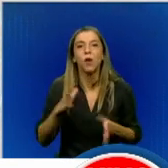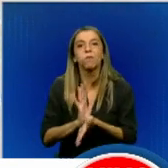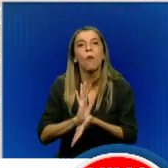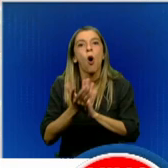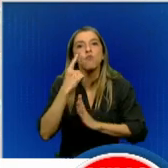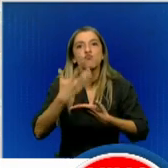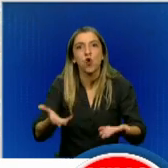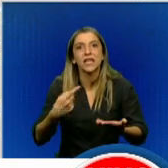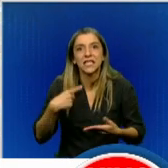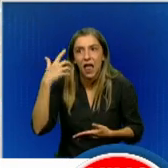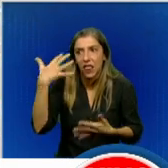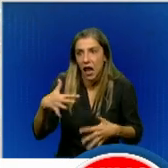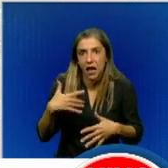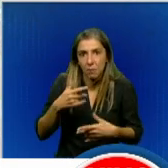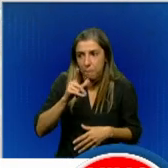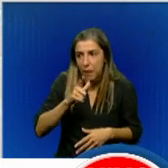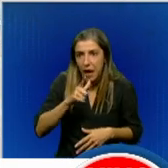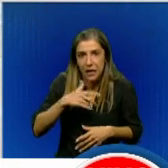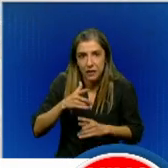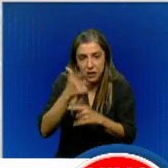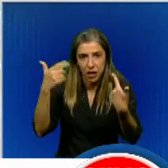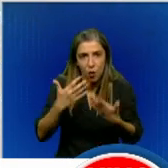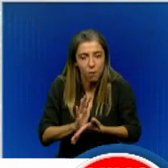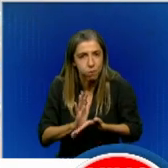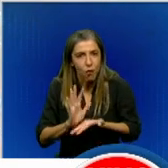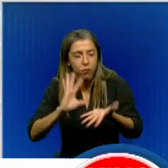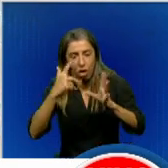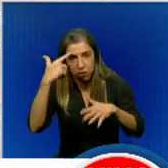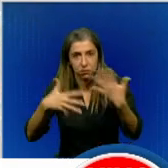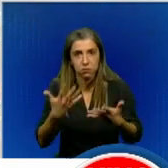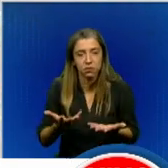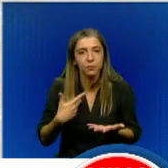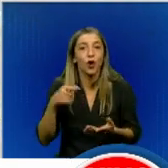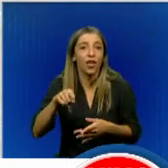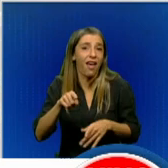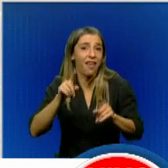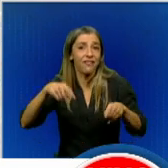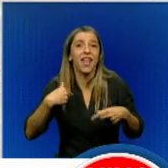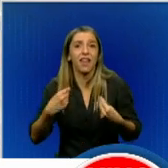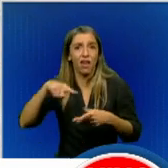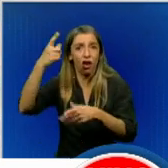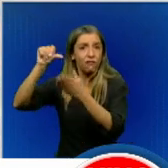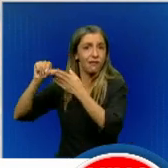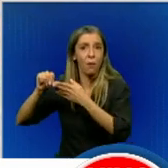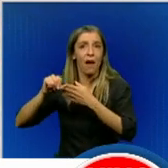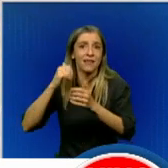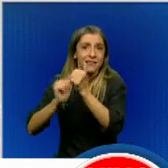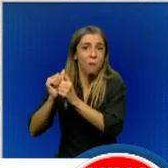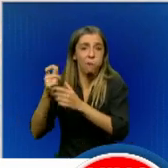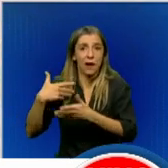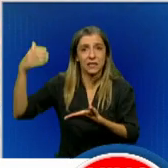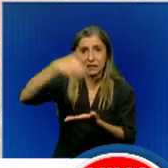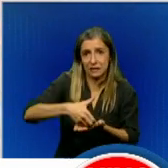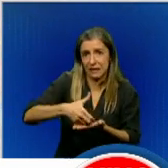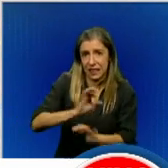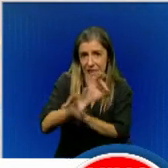esta desinteligencia dentro del propio gobierno de generar una retracción de la inversión y no me refiero a la inversión externa que por